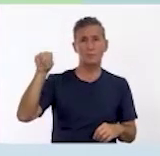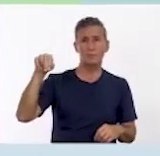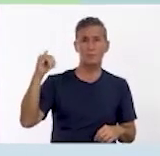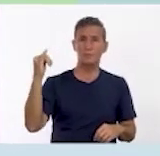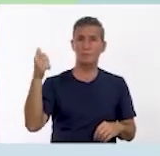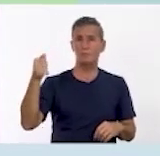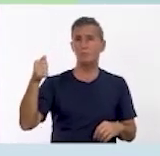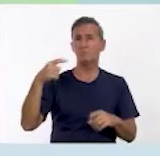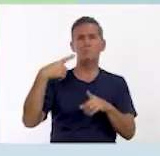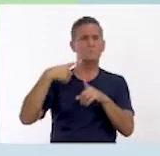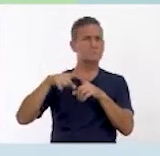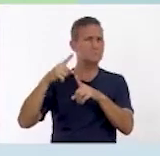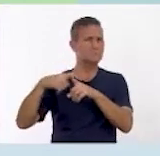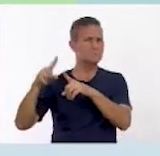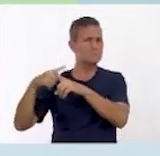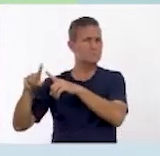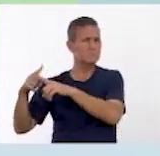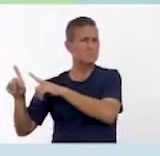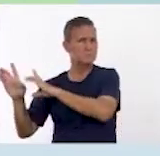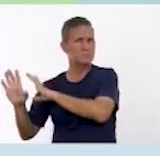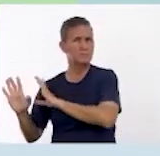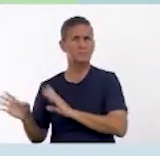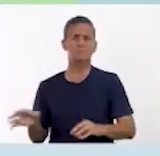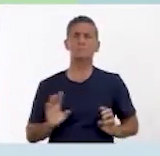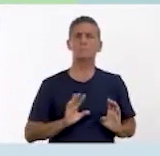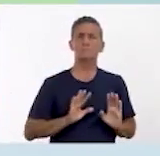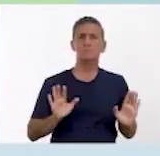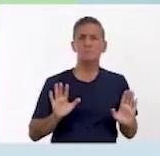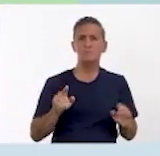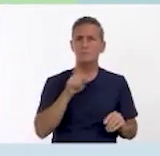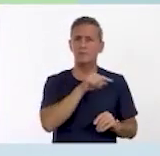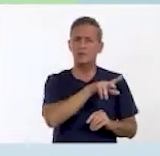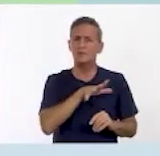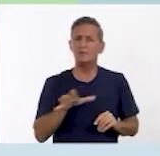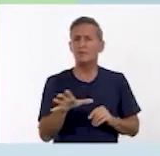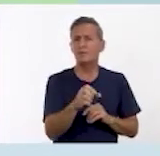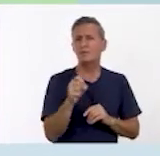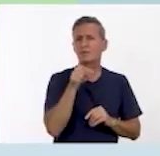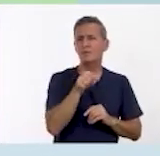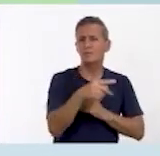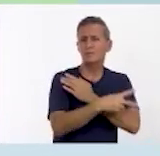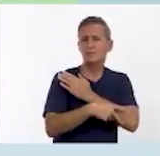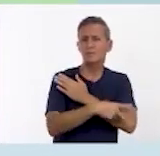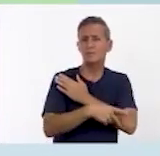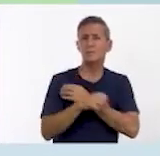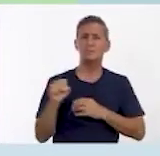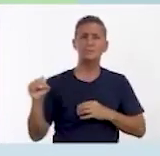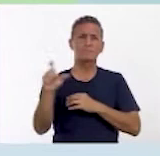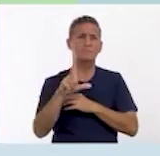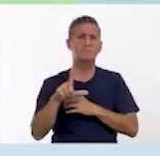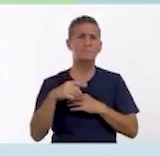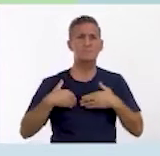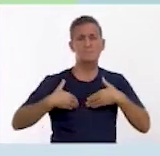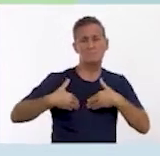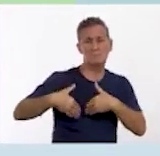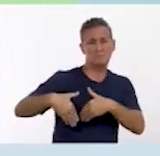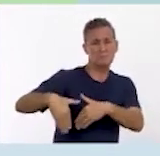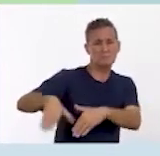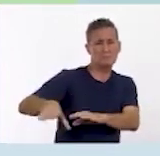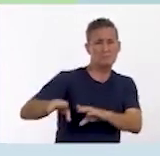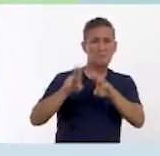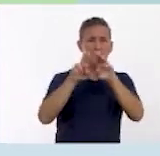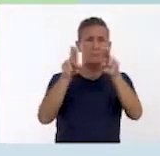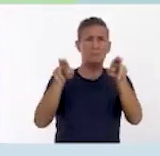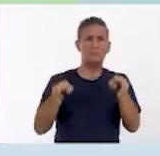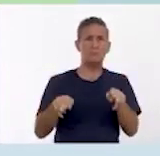Polonia, a Hungría, a Albania, a Rumanía y a otros países. Por lo tanto, si todos esos países socialistas